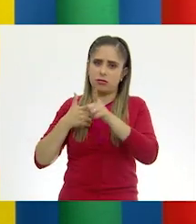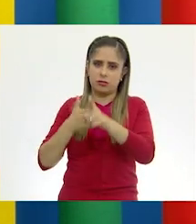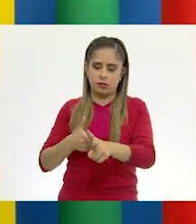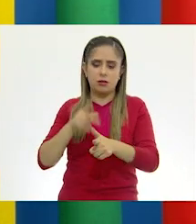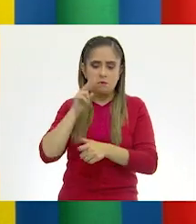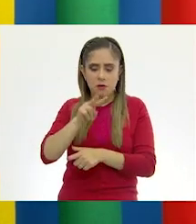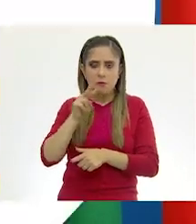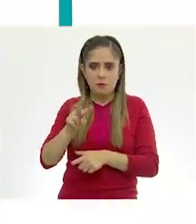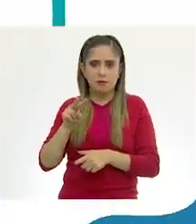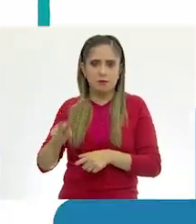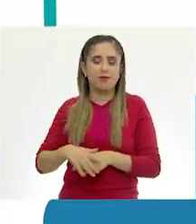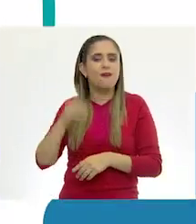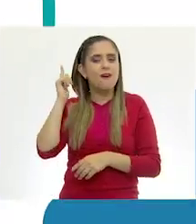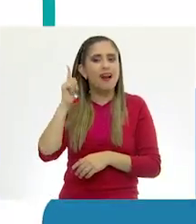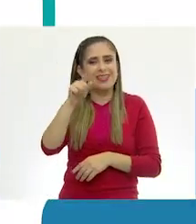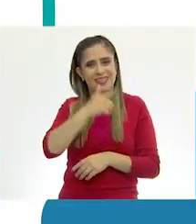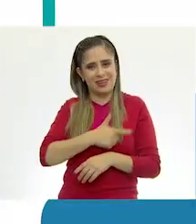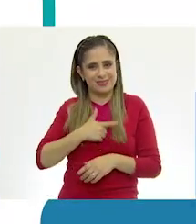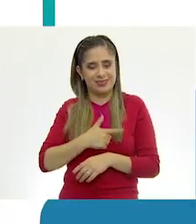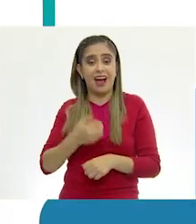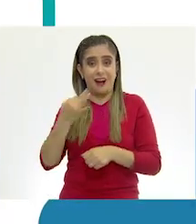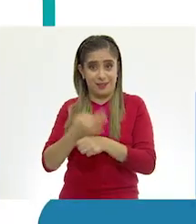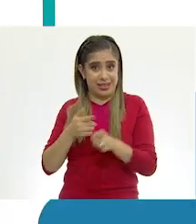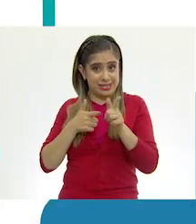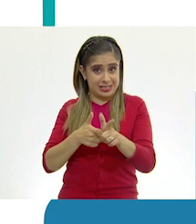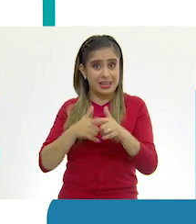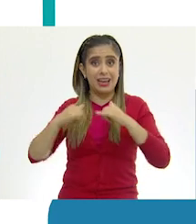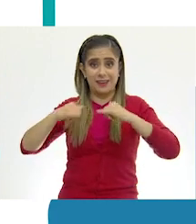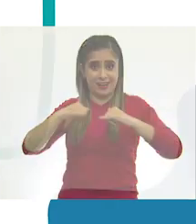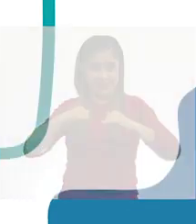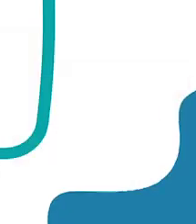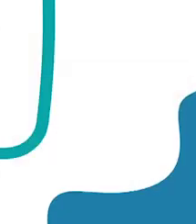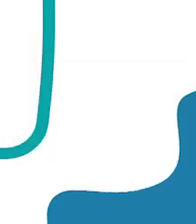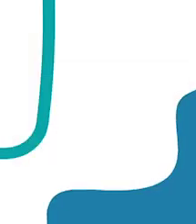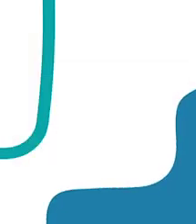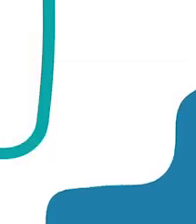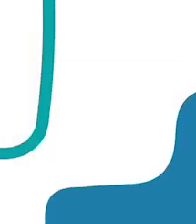disfrutado tanto como nosotros. A continuación,